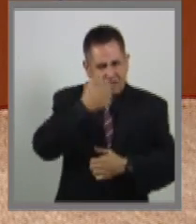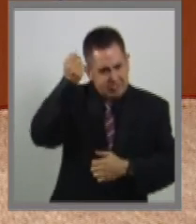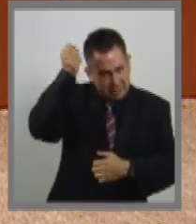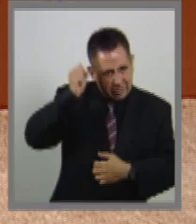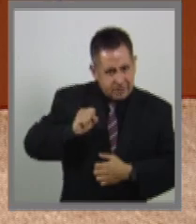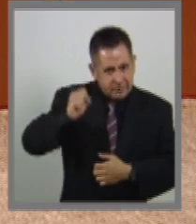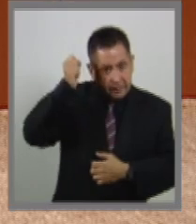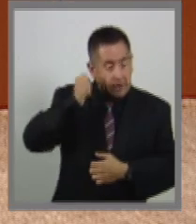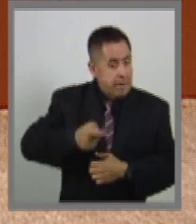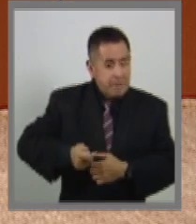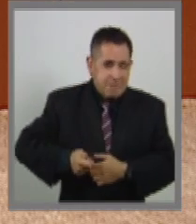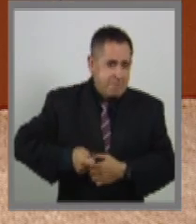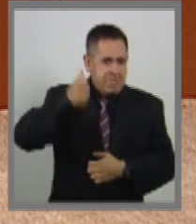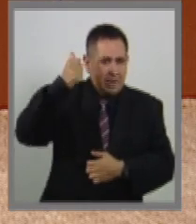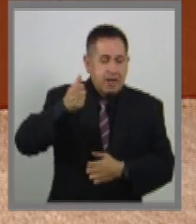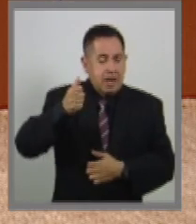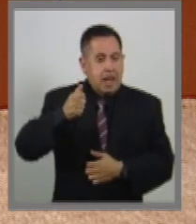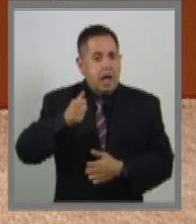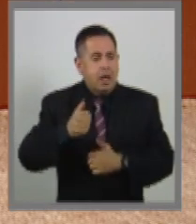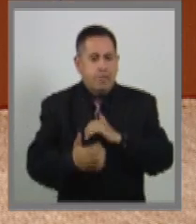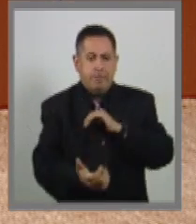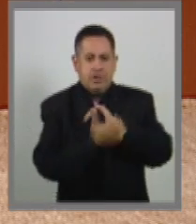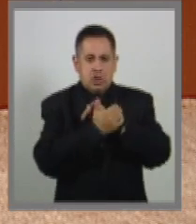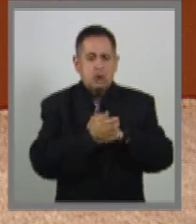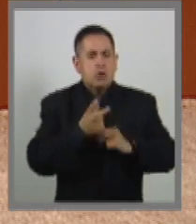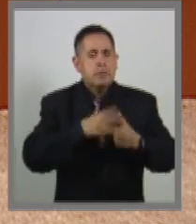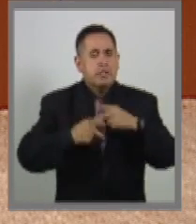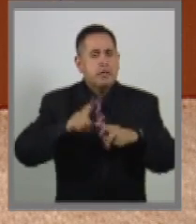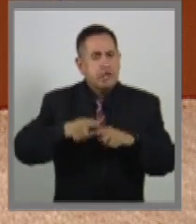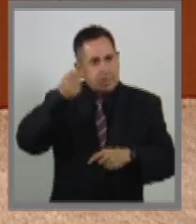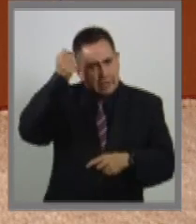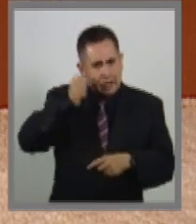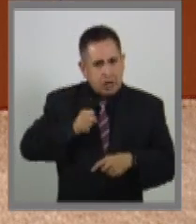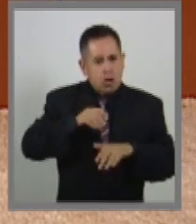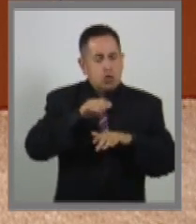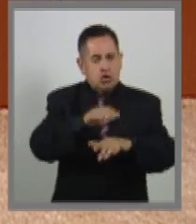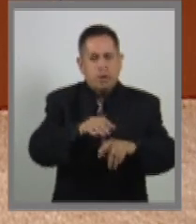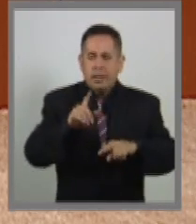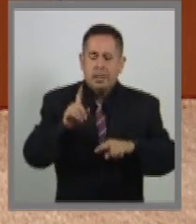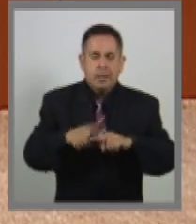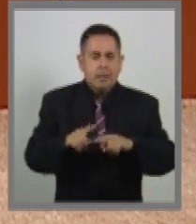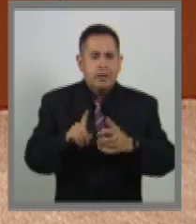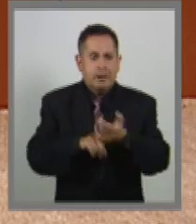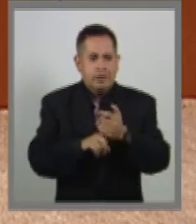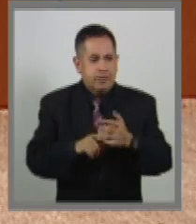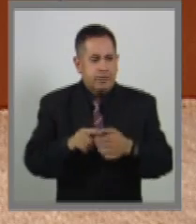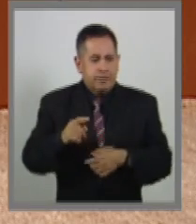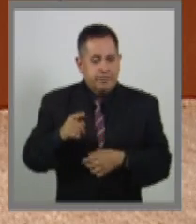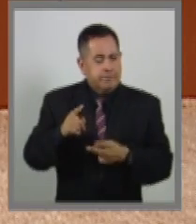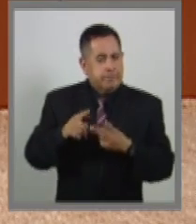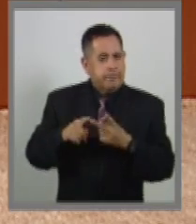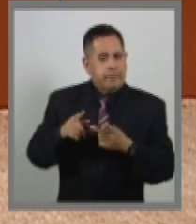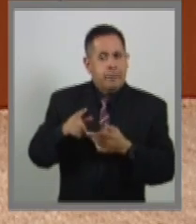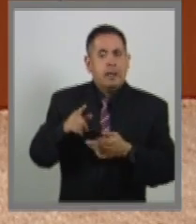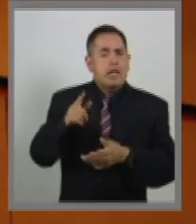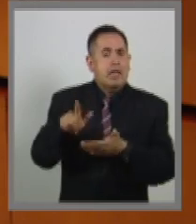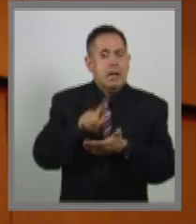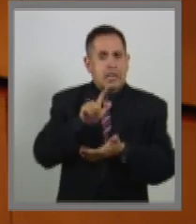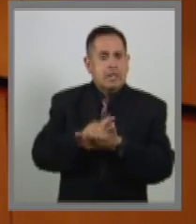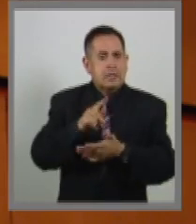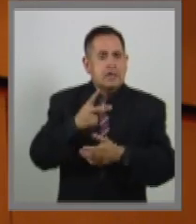porque la primera de este país provino de sinaloenses respecto de la revocación de mandato y la segunda vuelta,